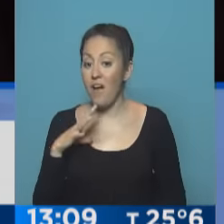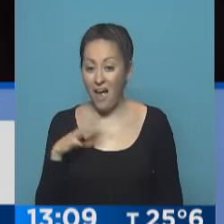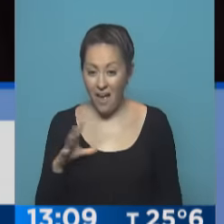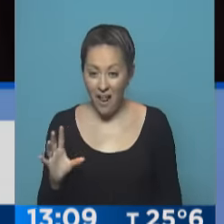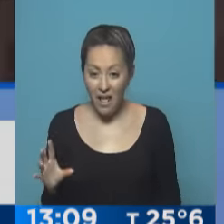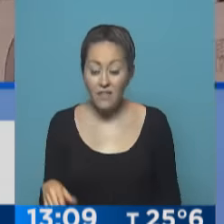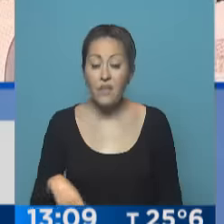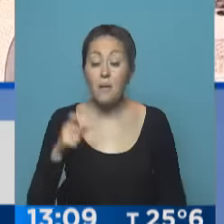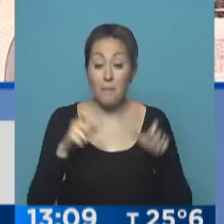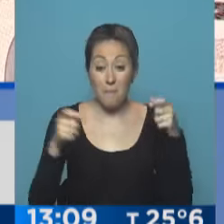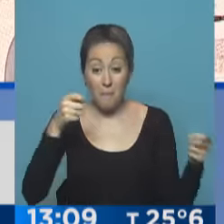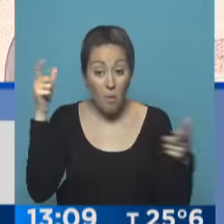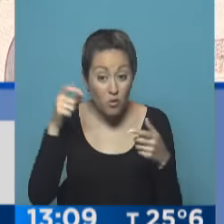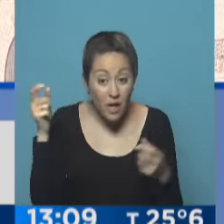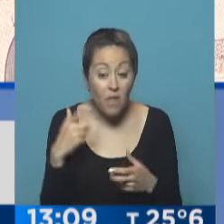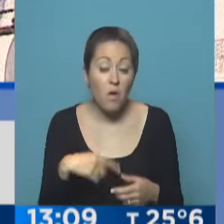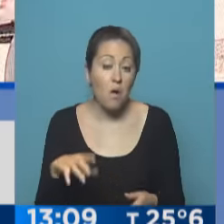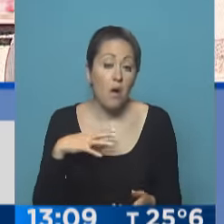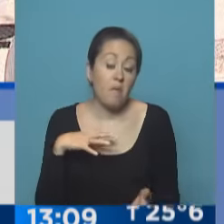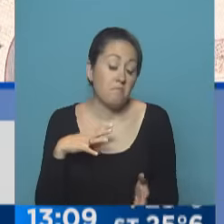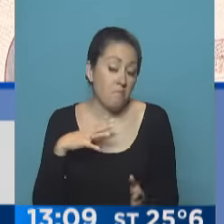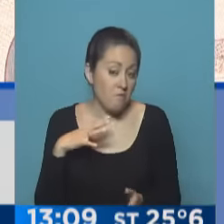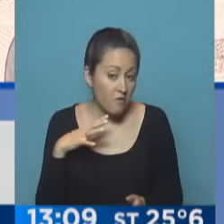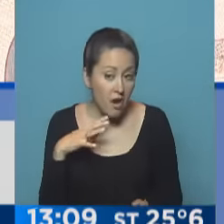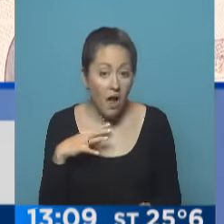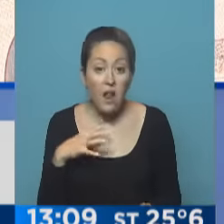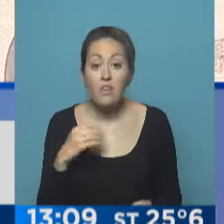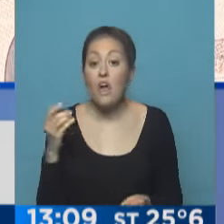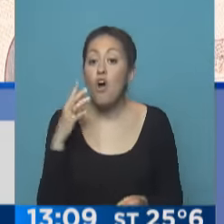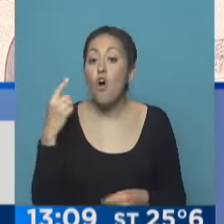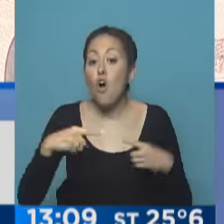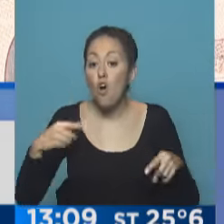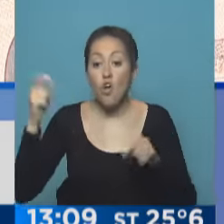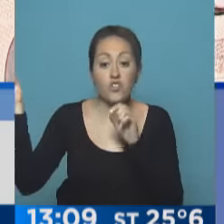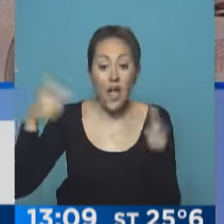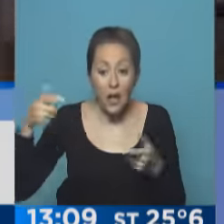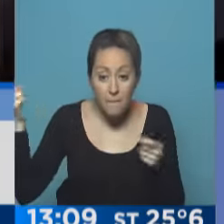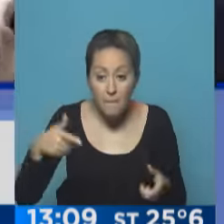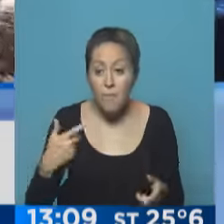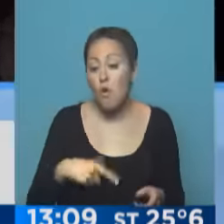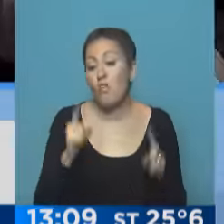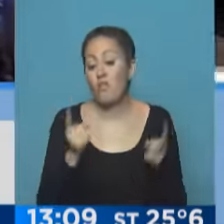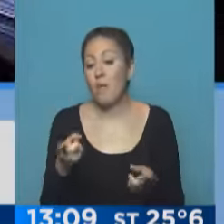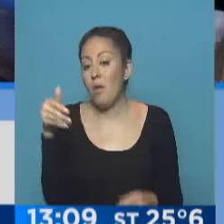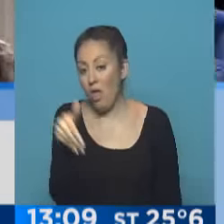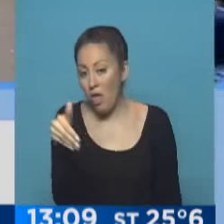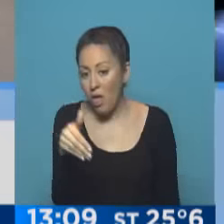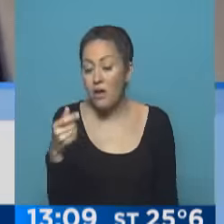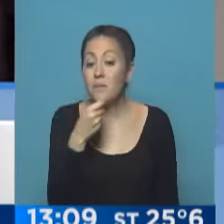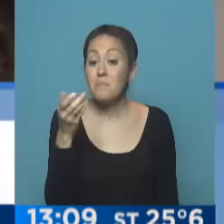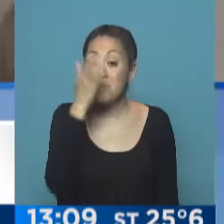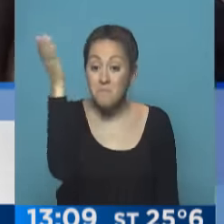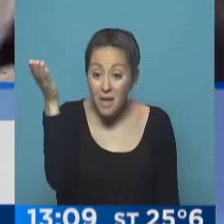exportadores no hay operaciones de eh importación que se puedan hacer también se están demorando los pedidos de dólares para